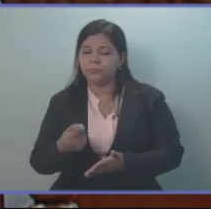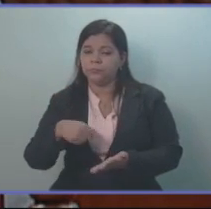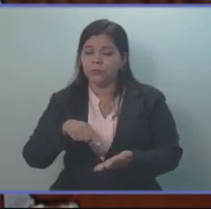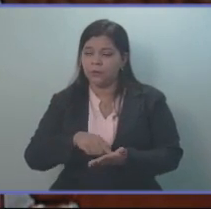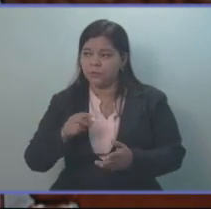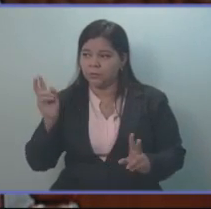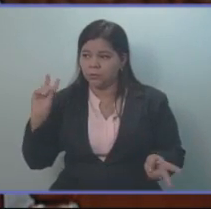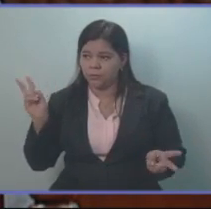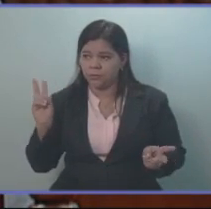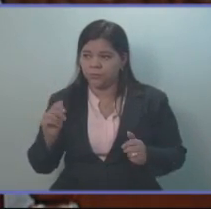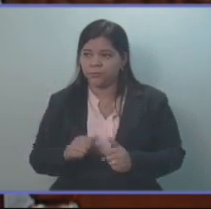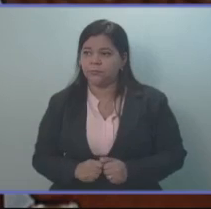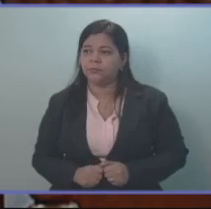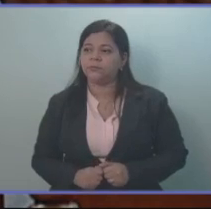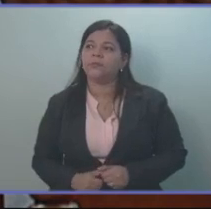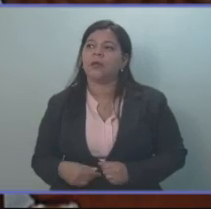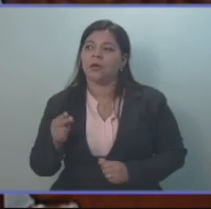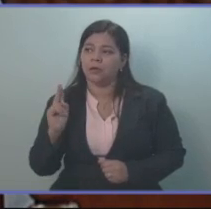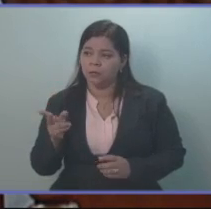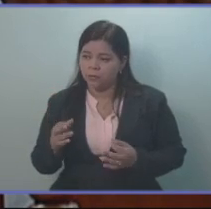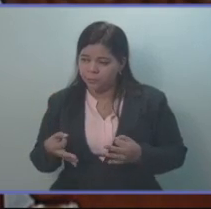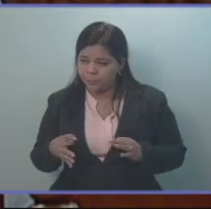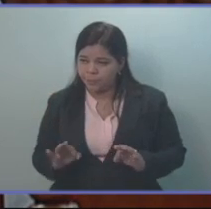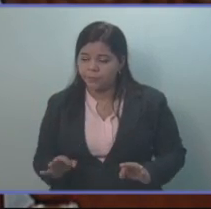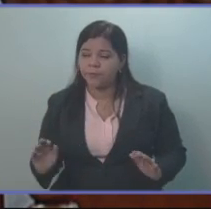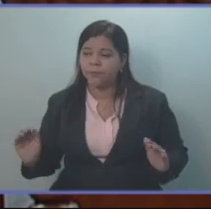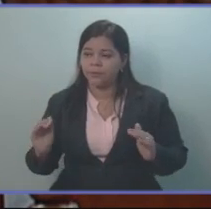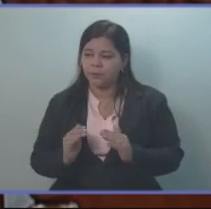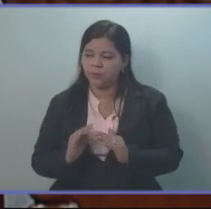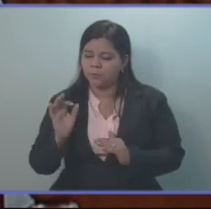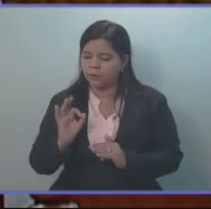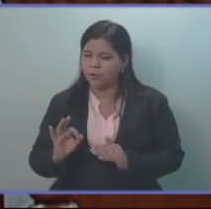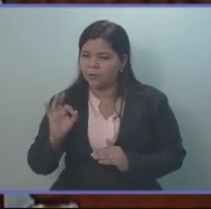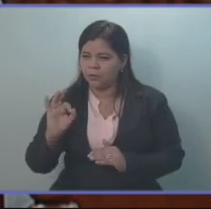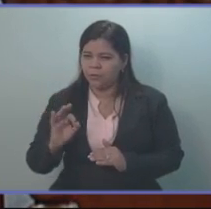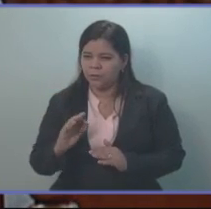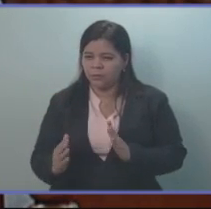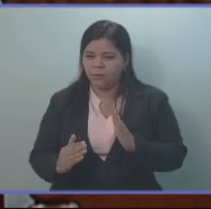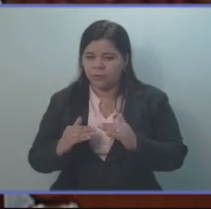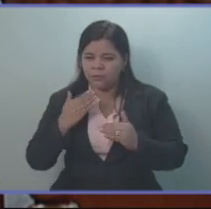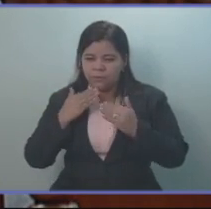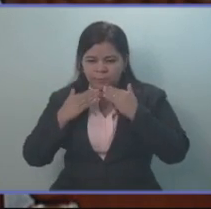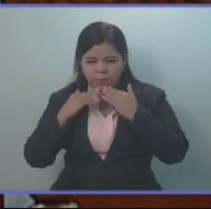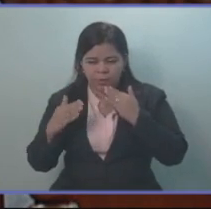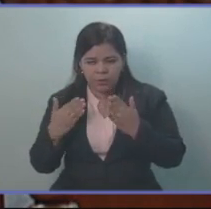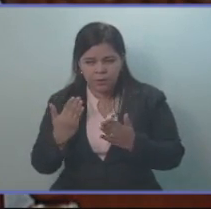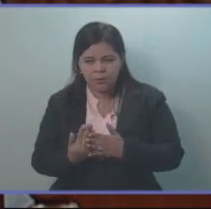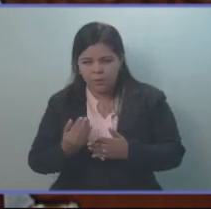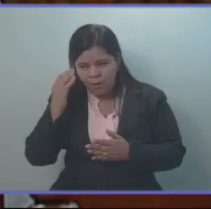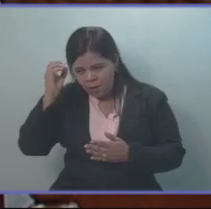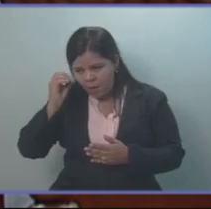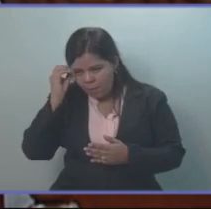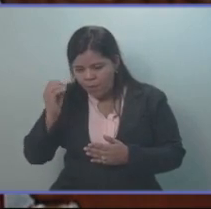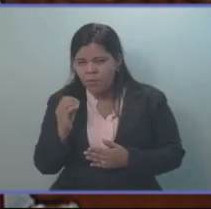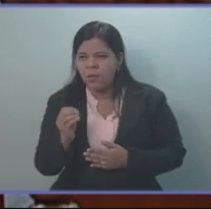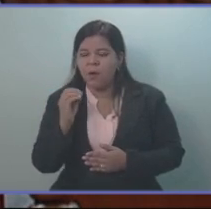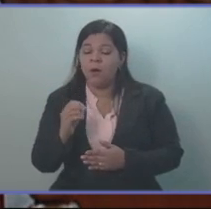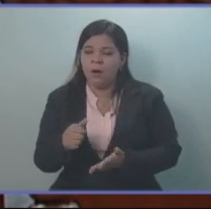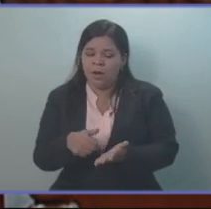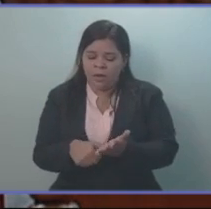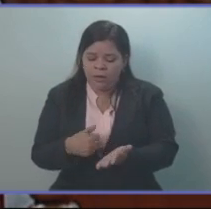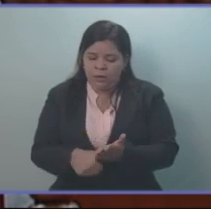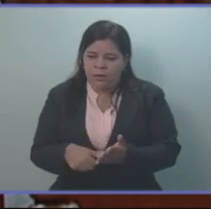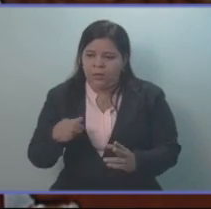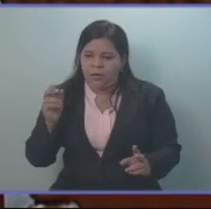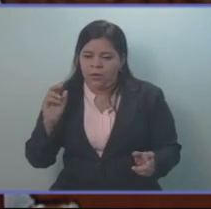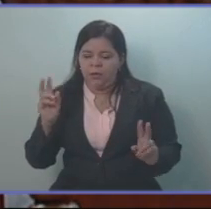Histórico de San Salvador. Asimismo, para efectos de mejor ilustración, también fue conocida la opinión de la Alcaldía